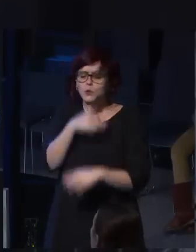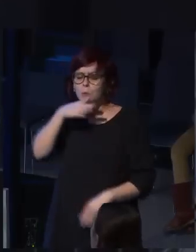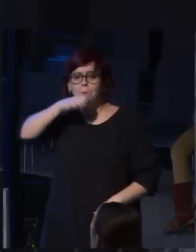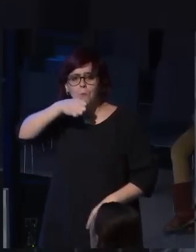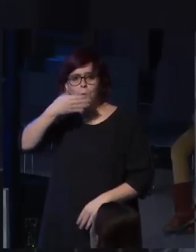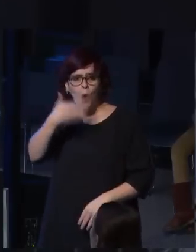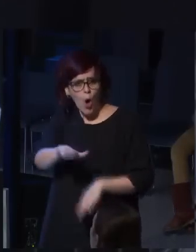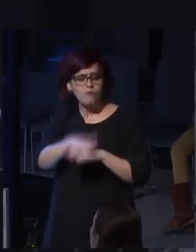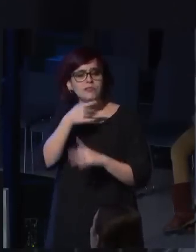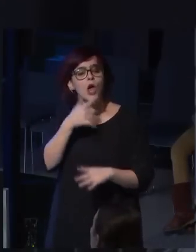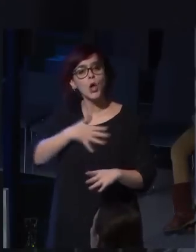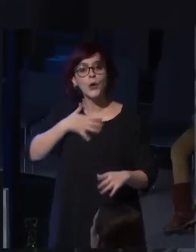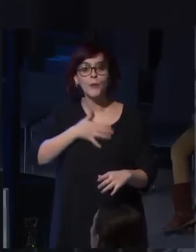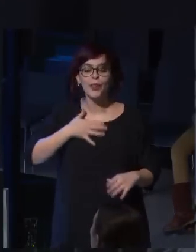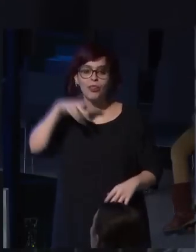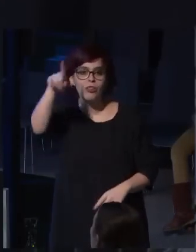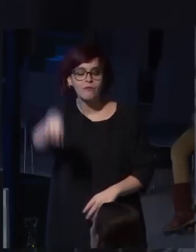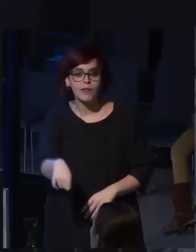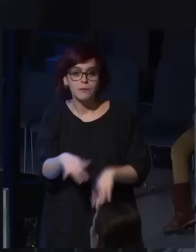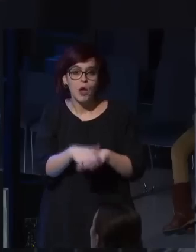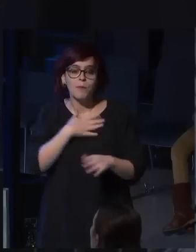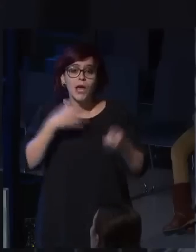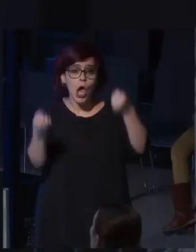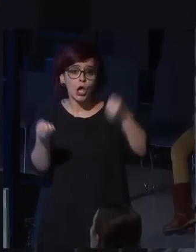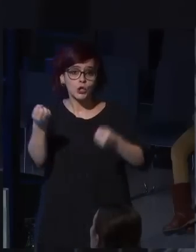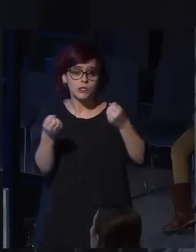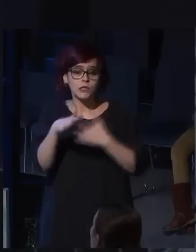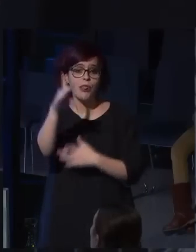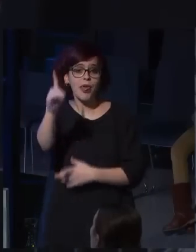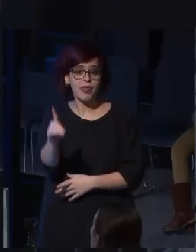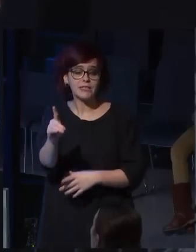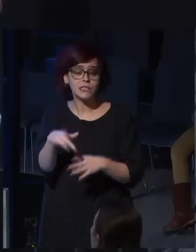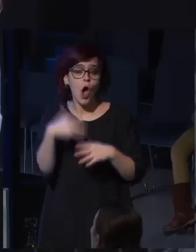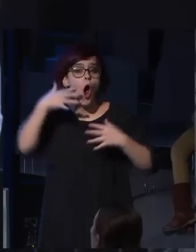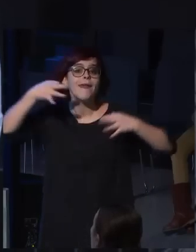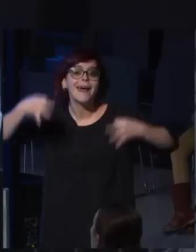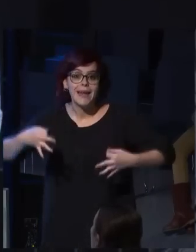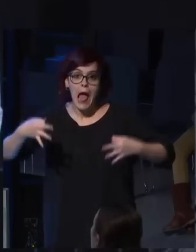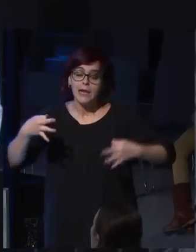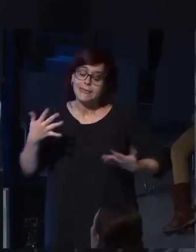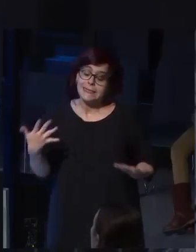y súper cómodo. Y también porque mi coche solo lee CDs originales, entonces tenemos